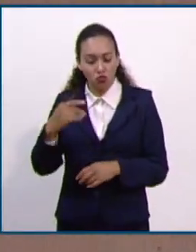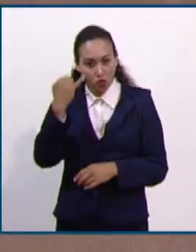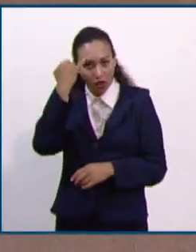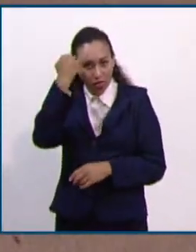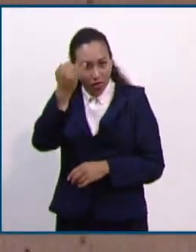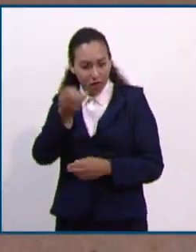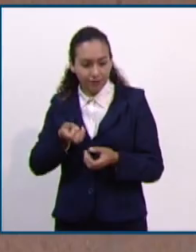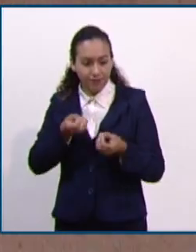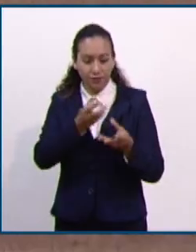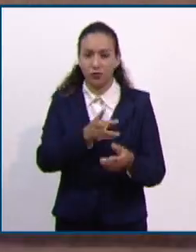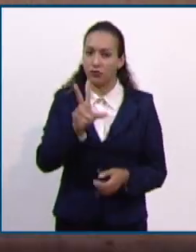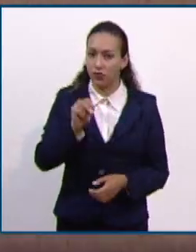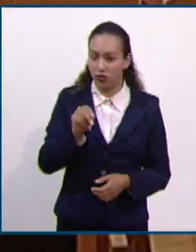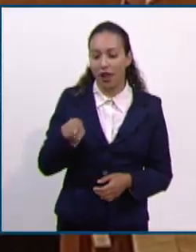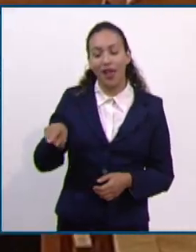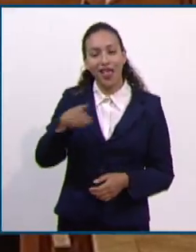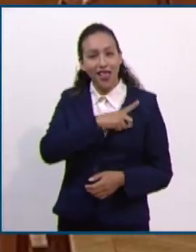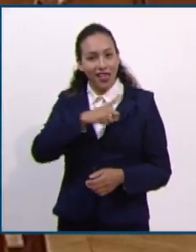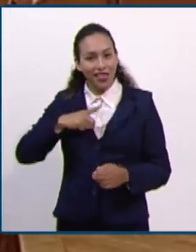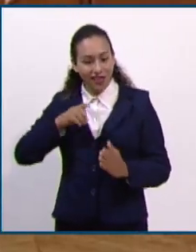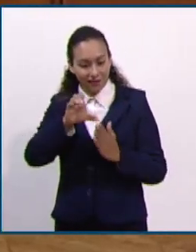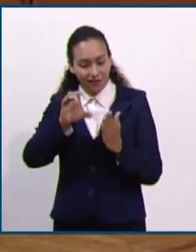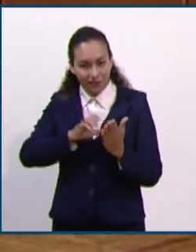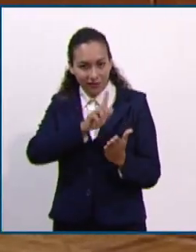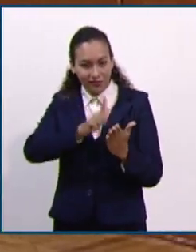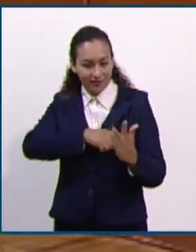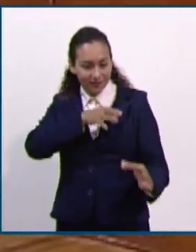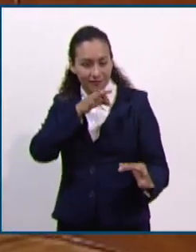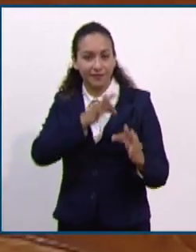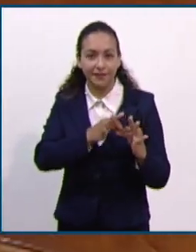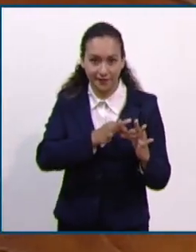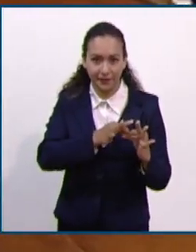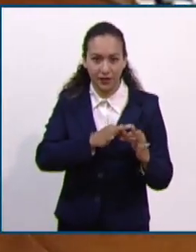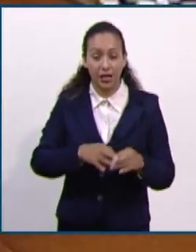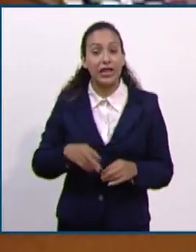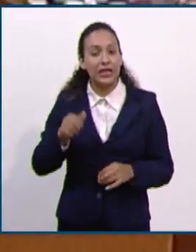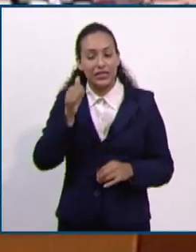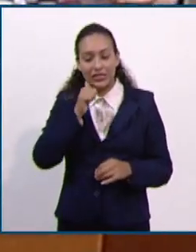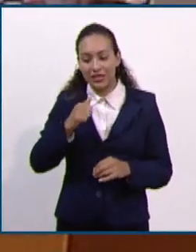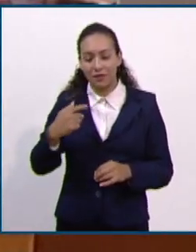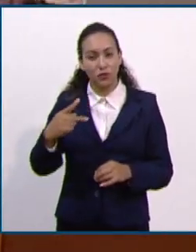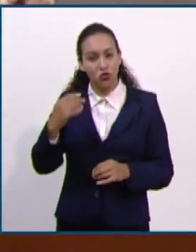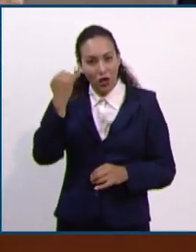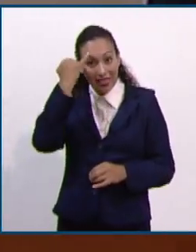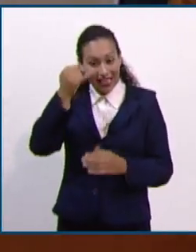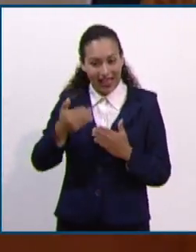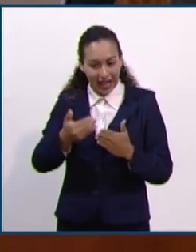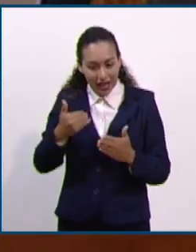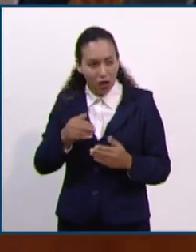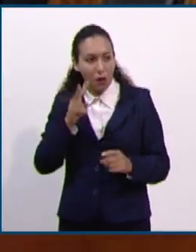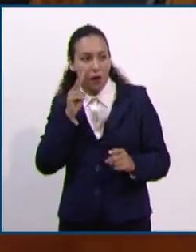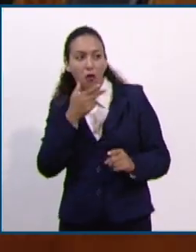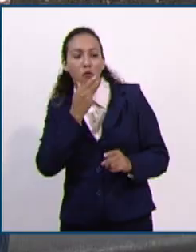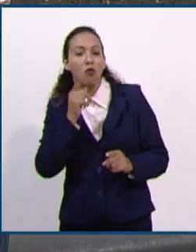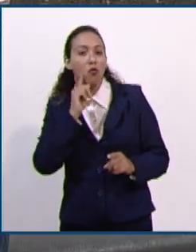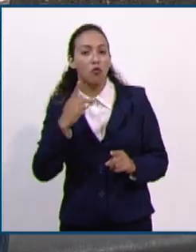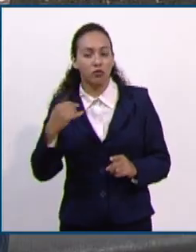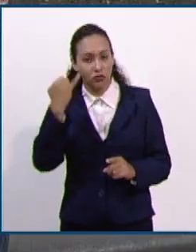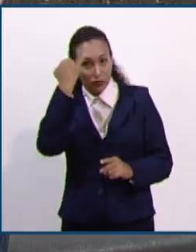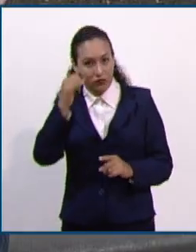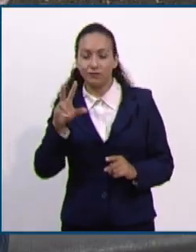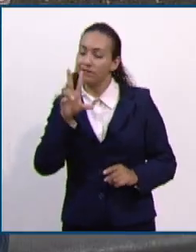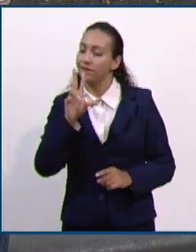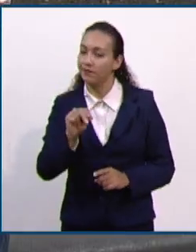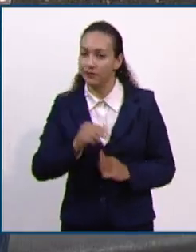sus resoluciones cualquier frase o expresión fundada en estereotipos o prejuicios de género que puedan desestimar